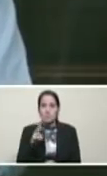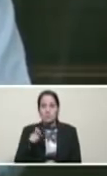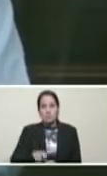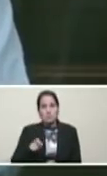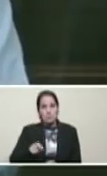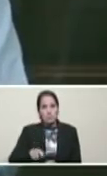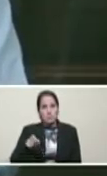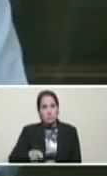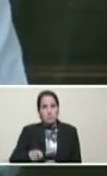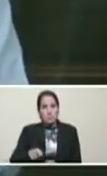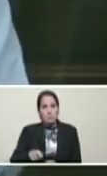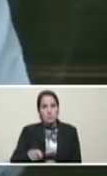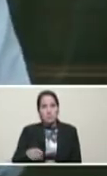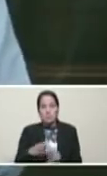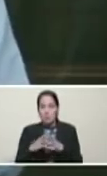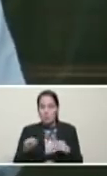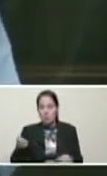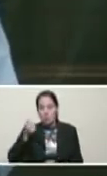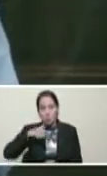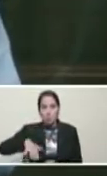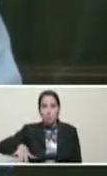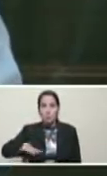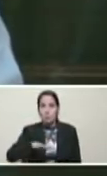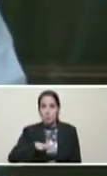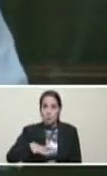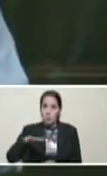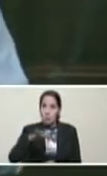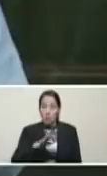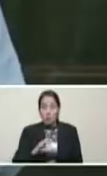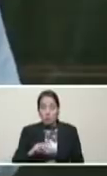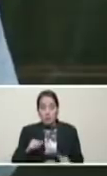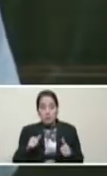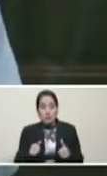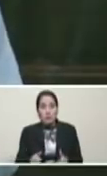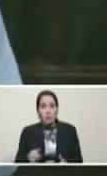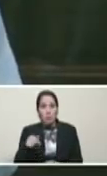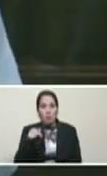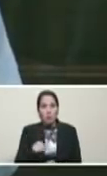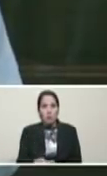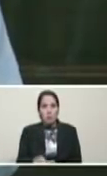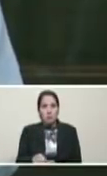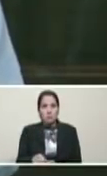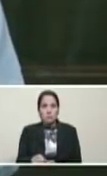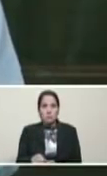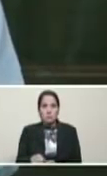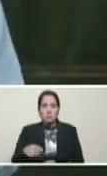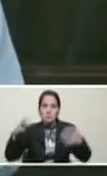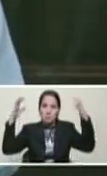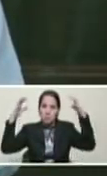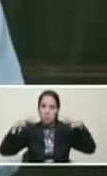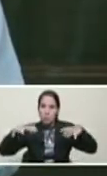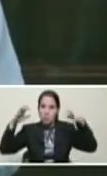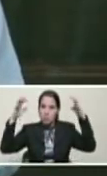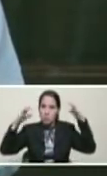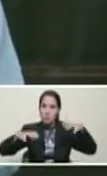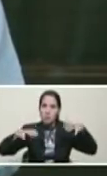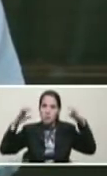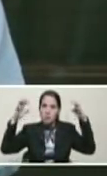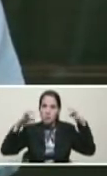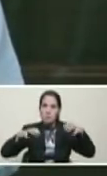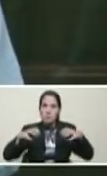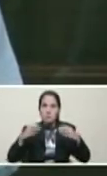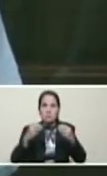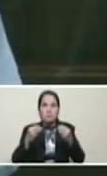necesita todo nuestro pueblo así estamos estamos arrancando precisamente con las lluvias el ciclo